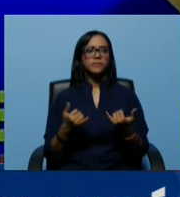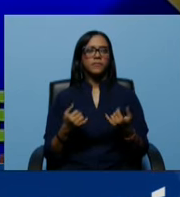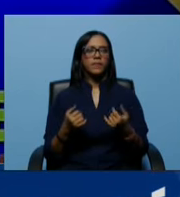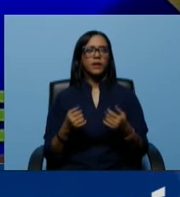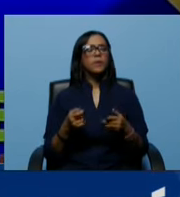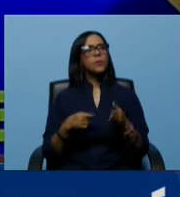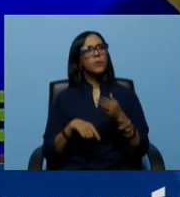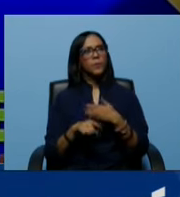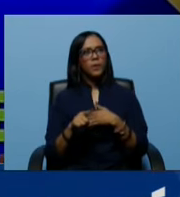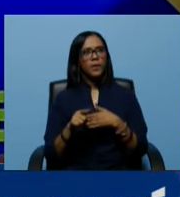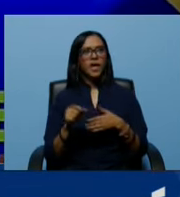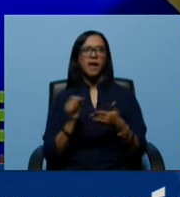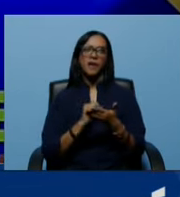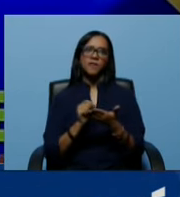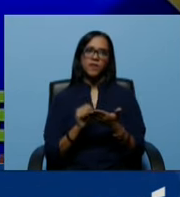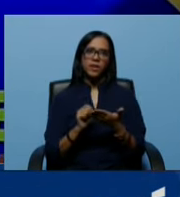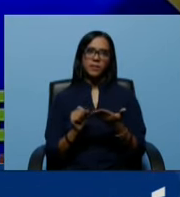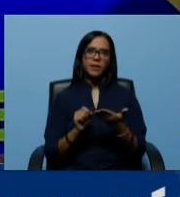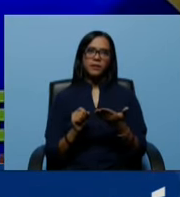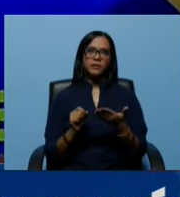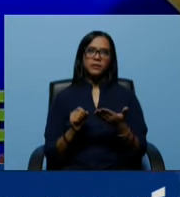procedo a firmar